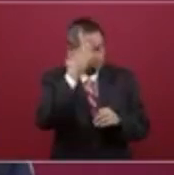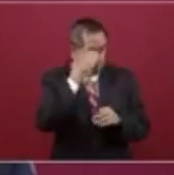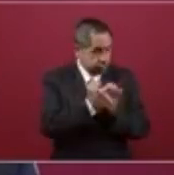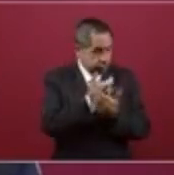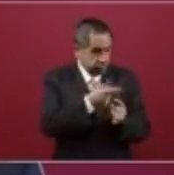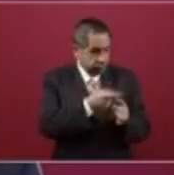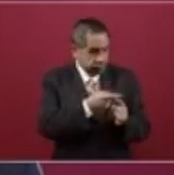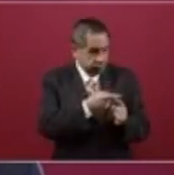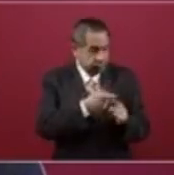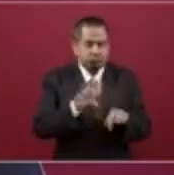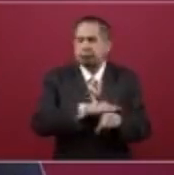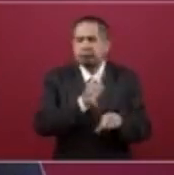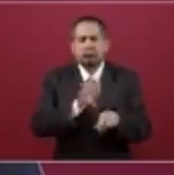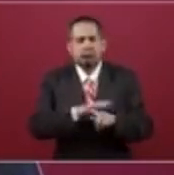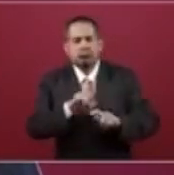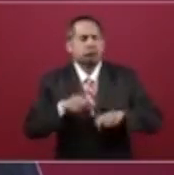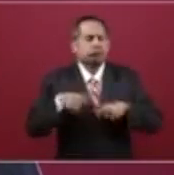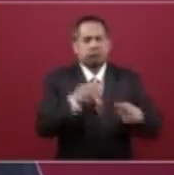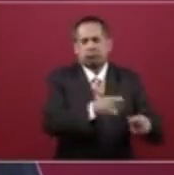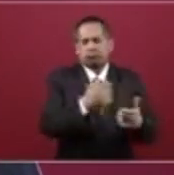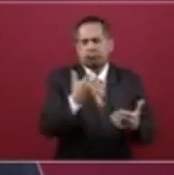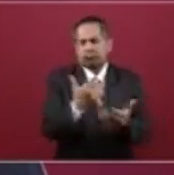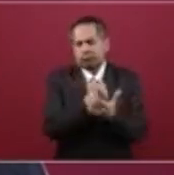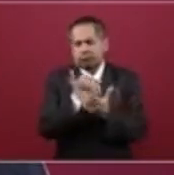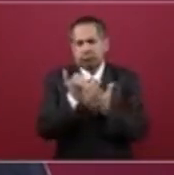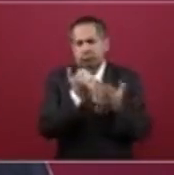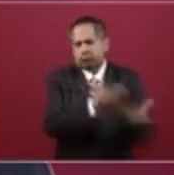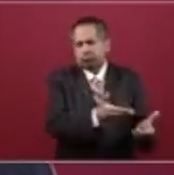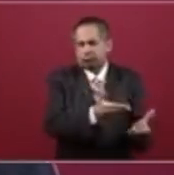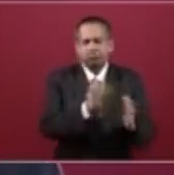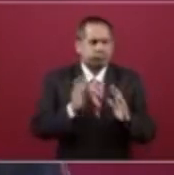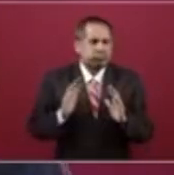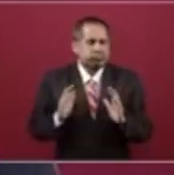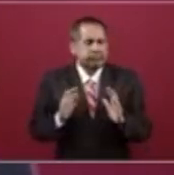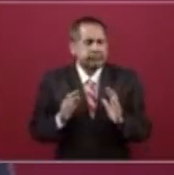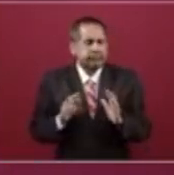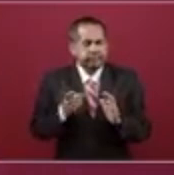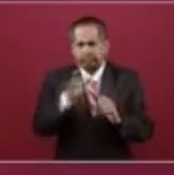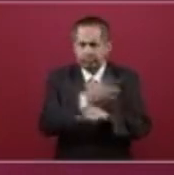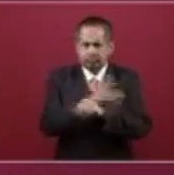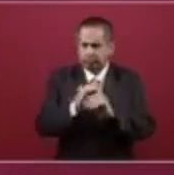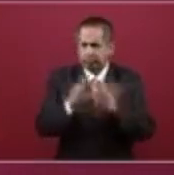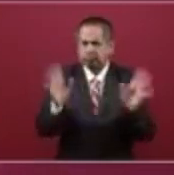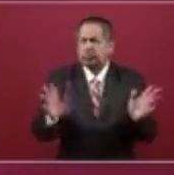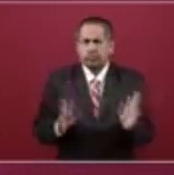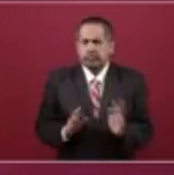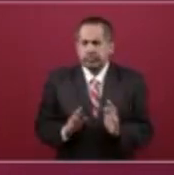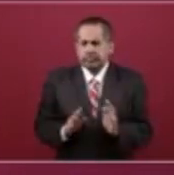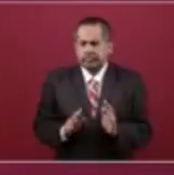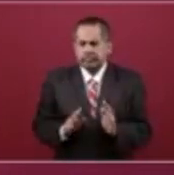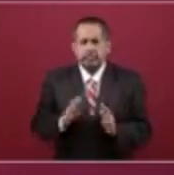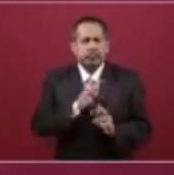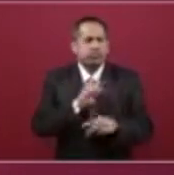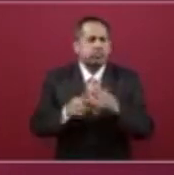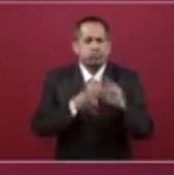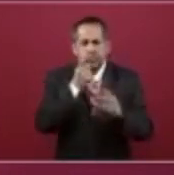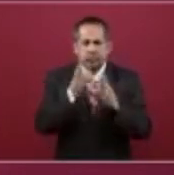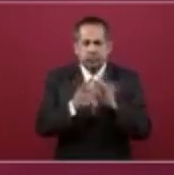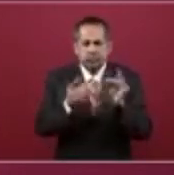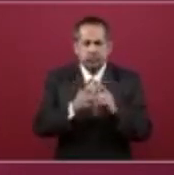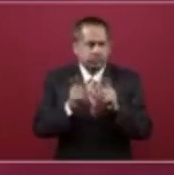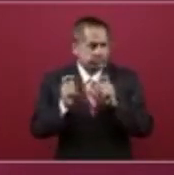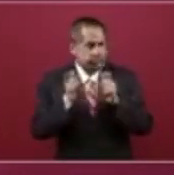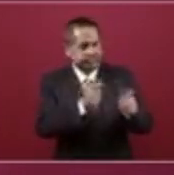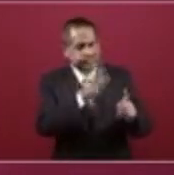económicos son las que resultan ganadoras. De manera que se le puede llamar a esto una